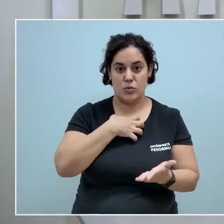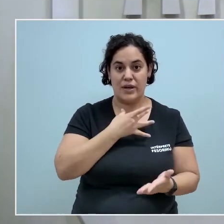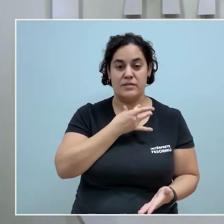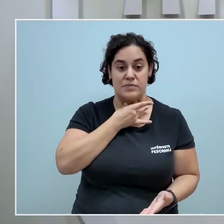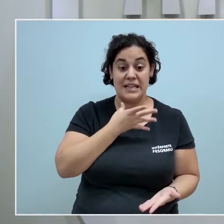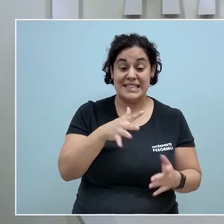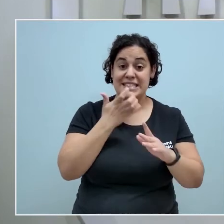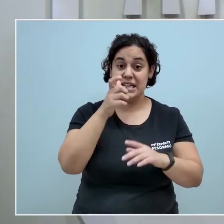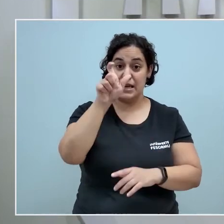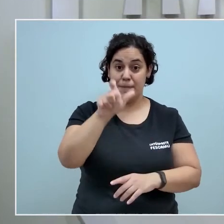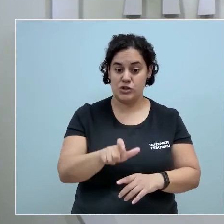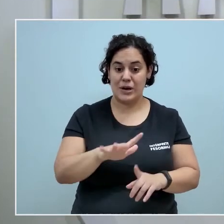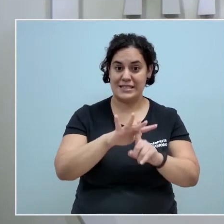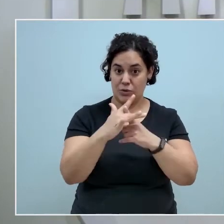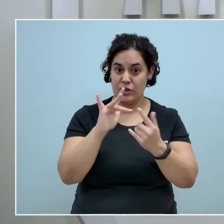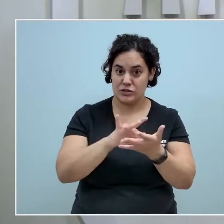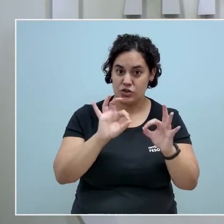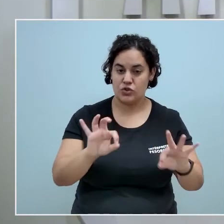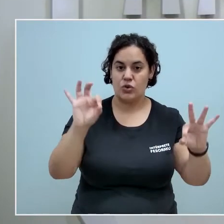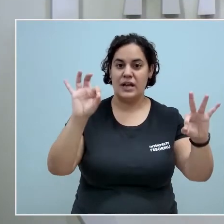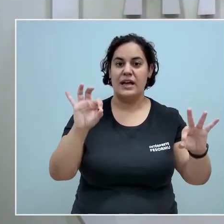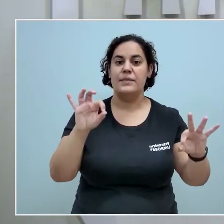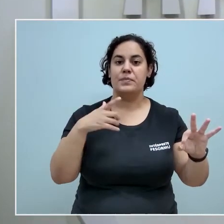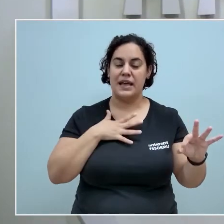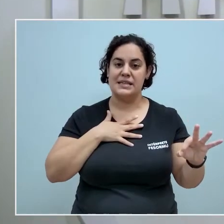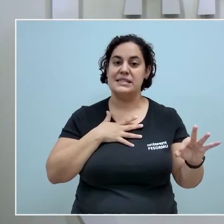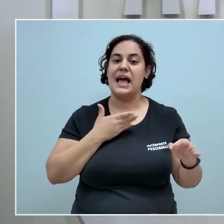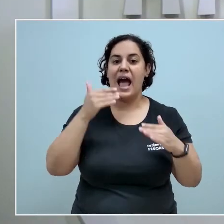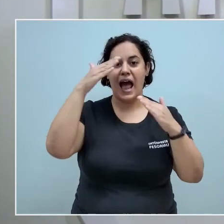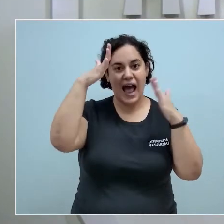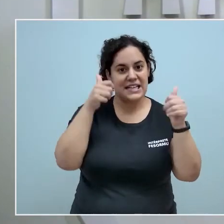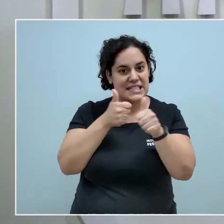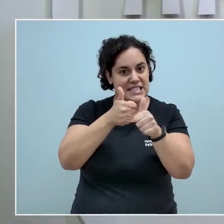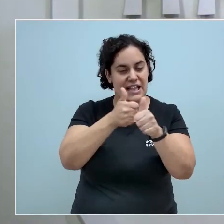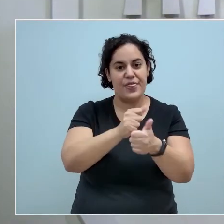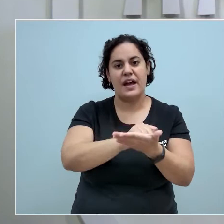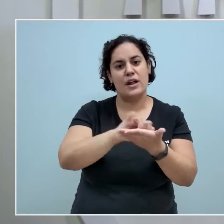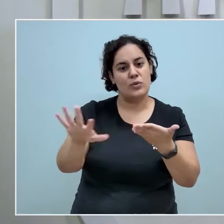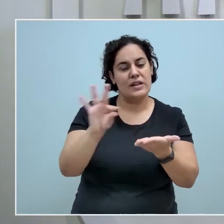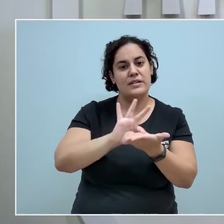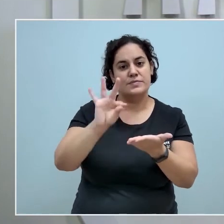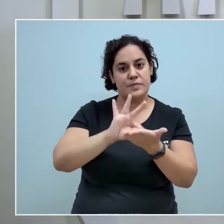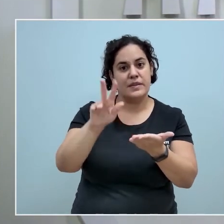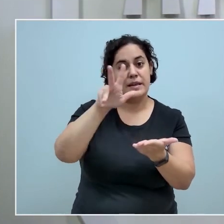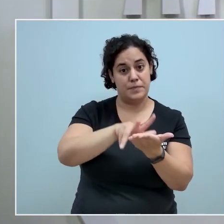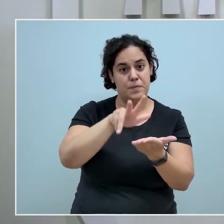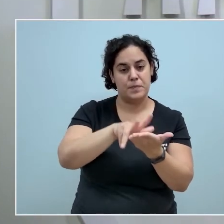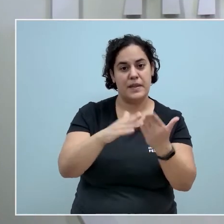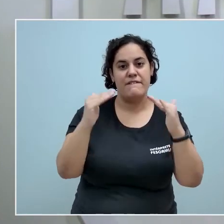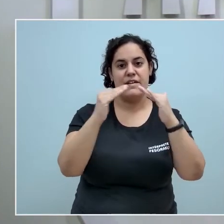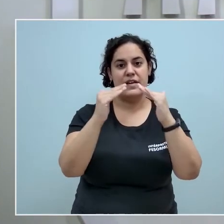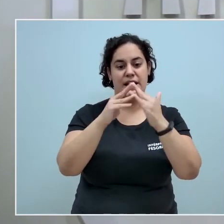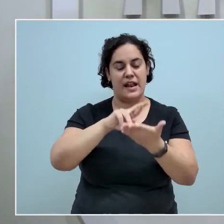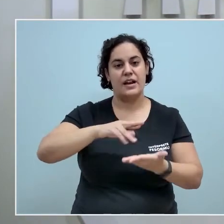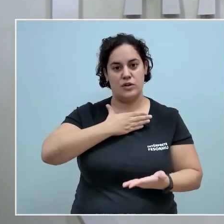situación de vulnerabilidad cuentan, asimismo, con la asistencia gratuita que presta el Servicio de Mediación Hipotecaria y de la Vivienda